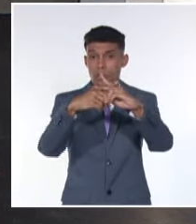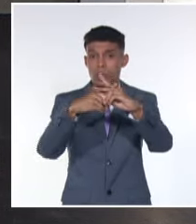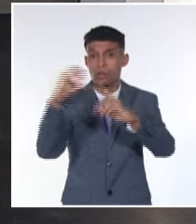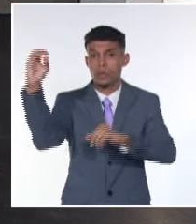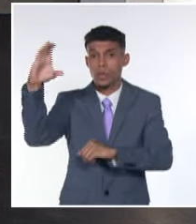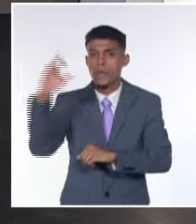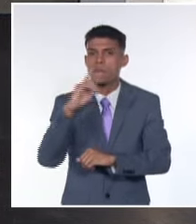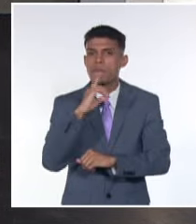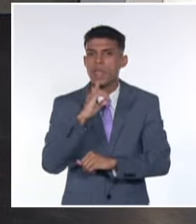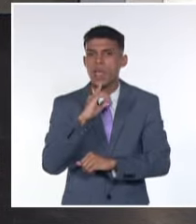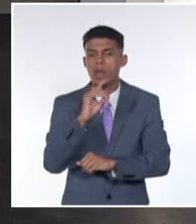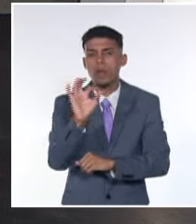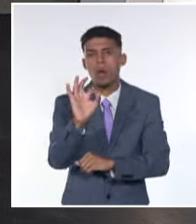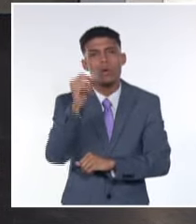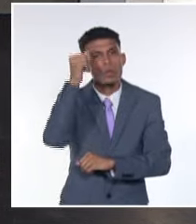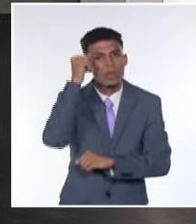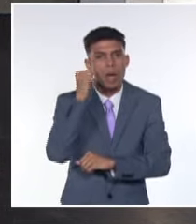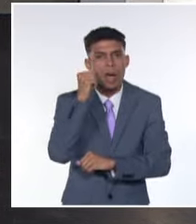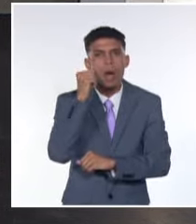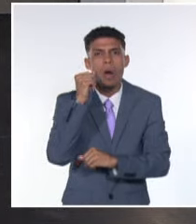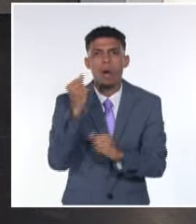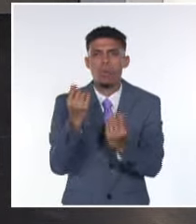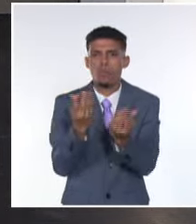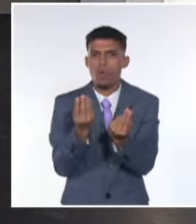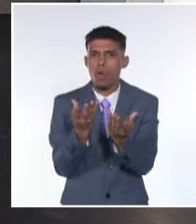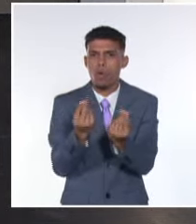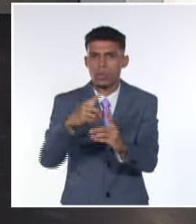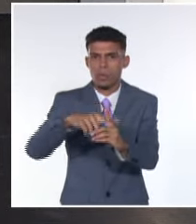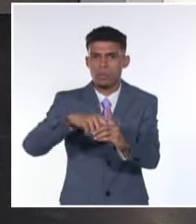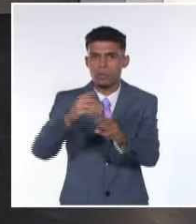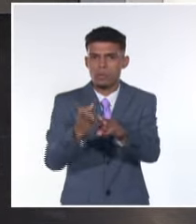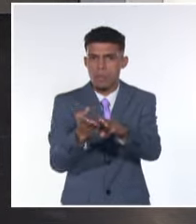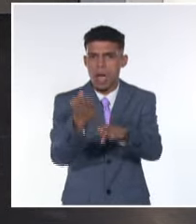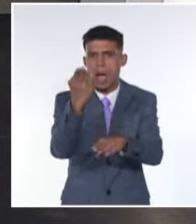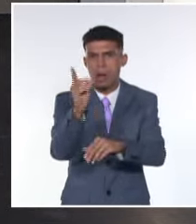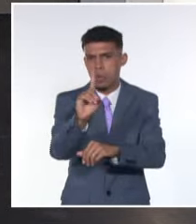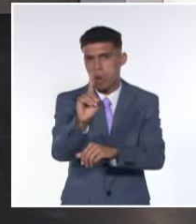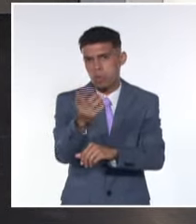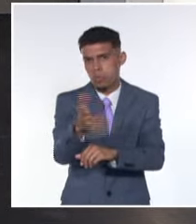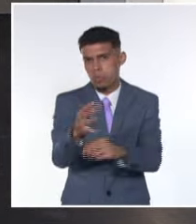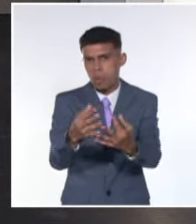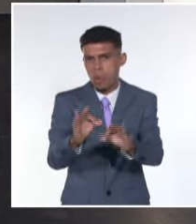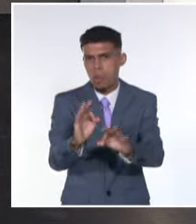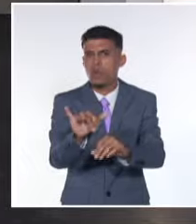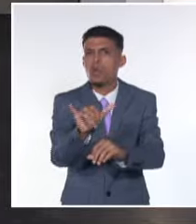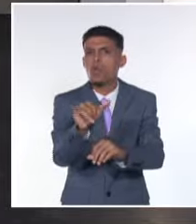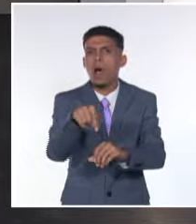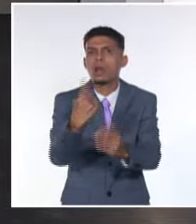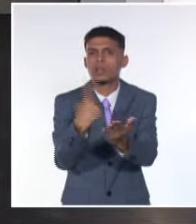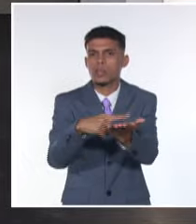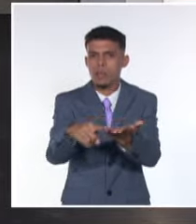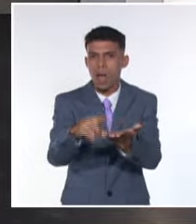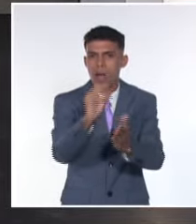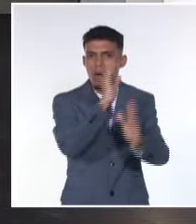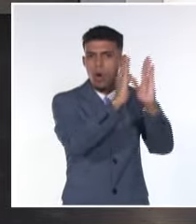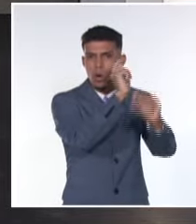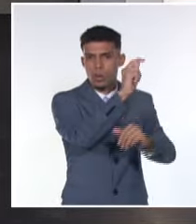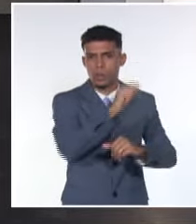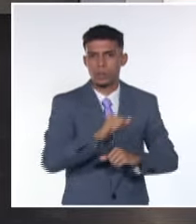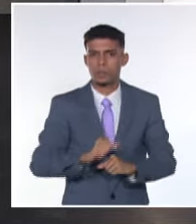sábado, provocará que estas no sean tan elevadas, más o menos lo que tuvimos durante esta semana en zonas de la parte oriental del país. Así